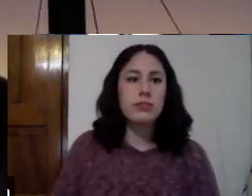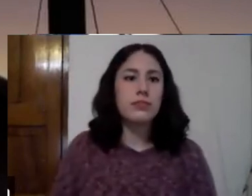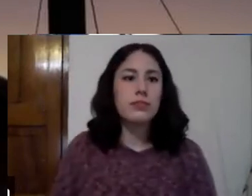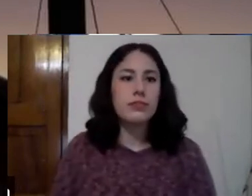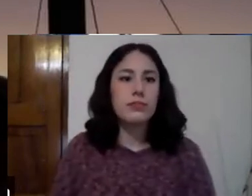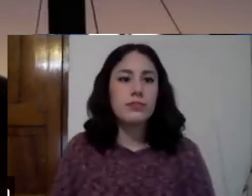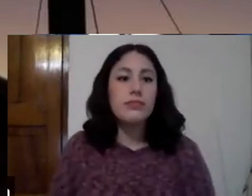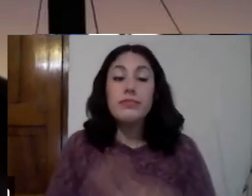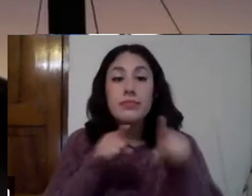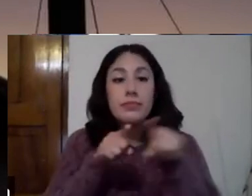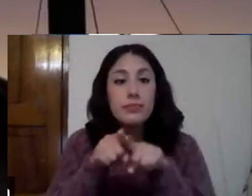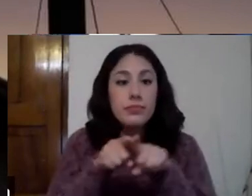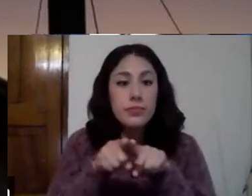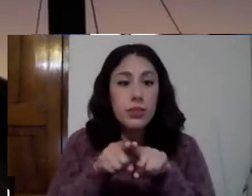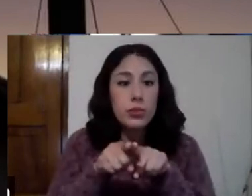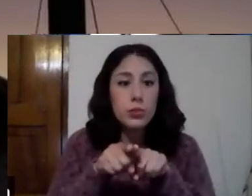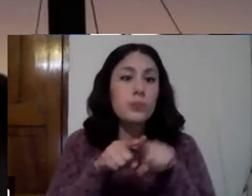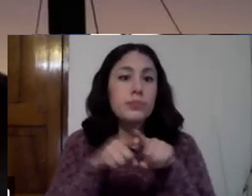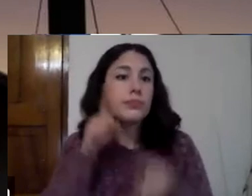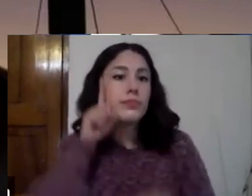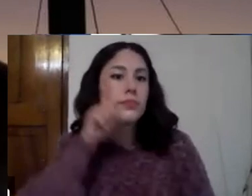Hermanos, hermanas,